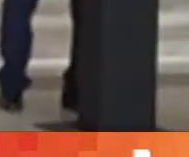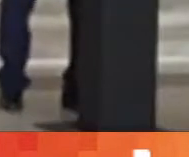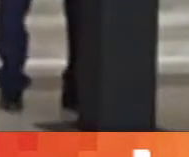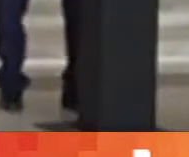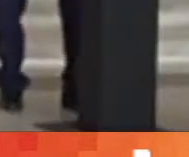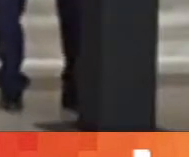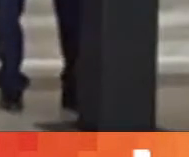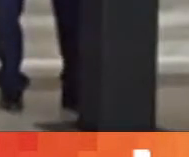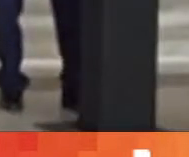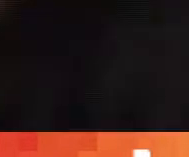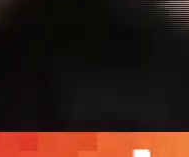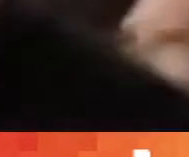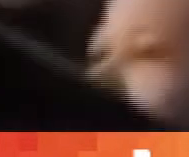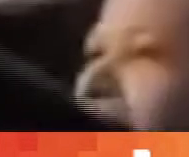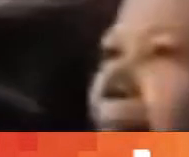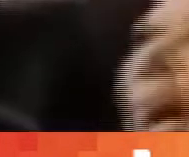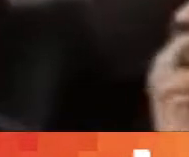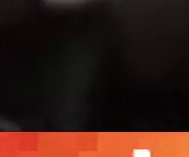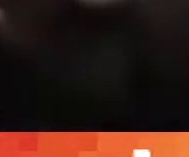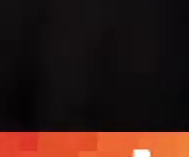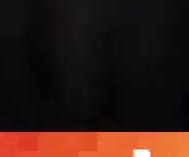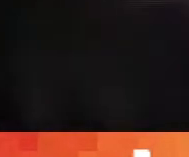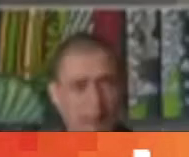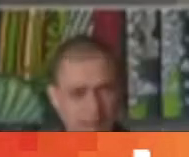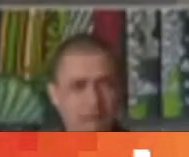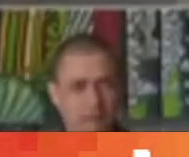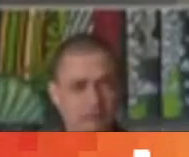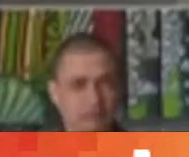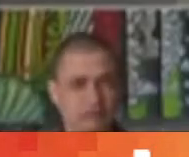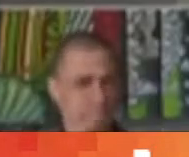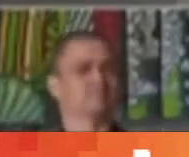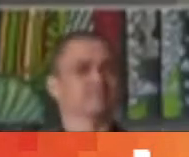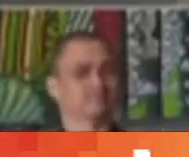siguen criticando la posición del presidente Jair Bolsonaro.